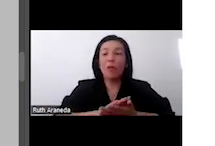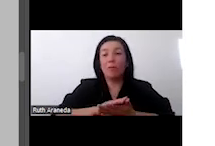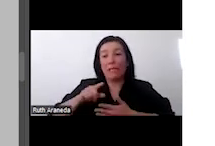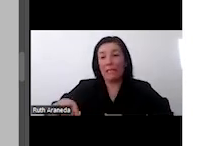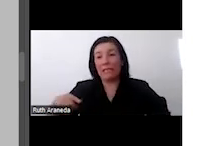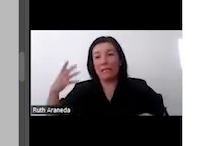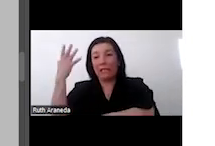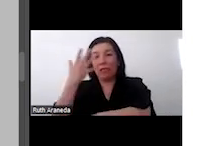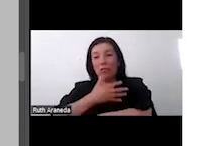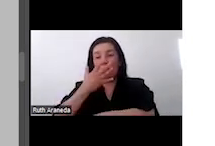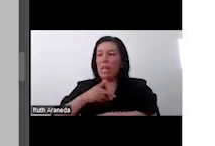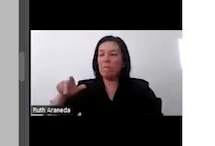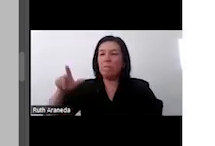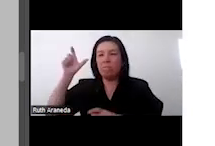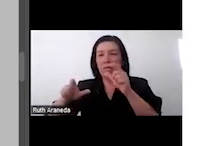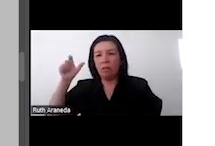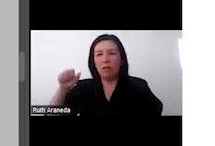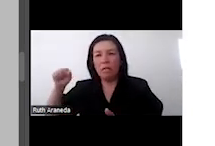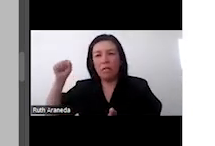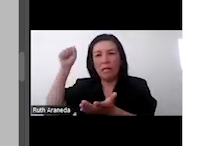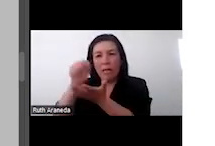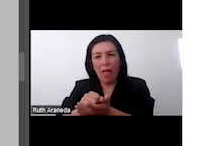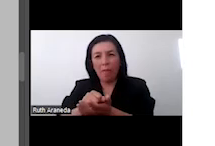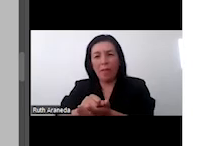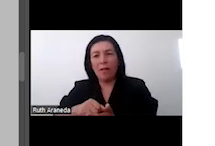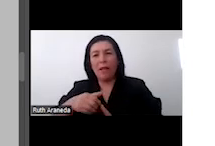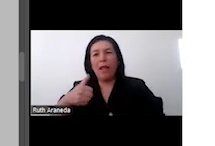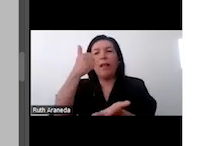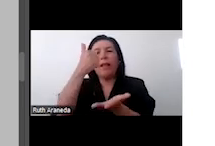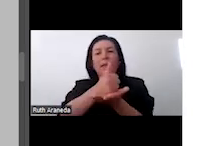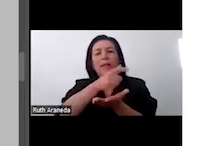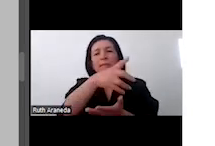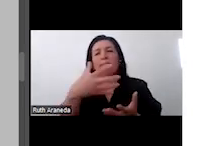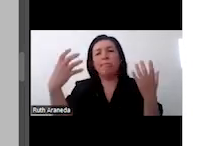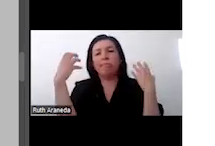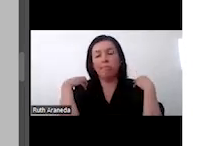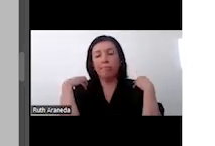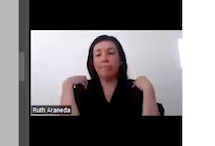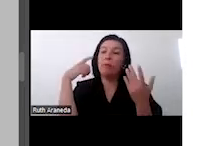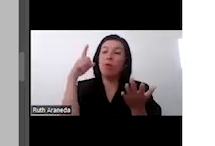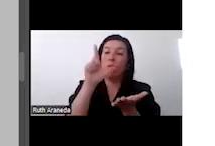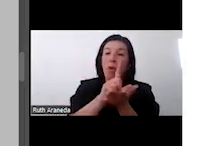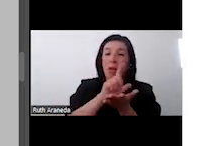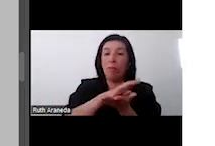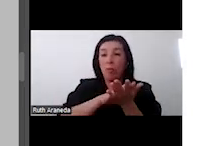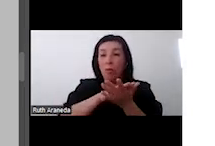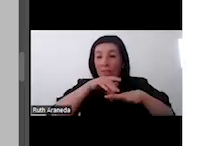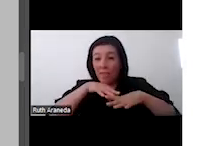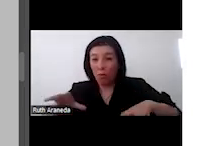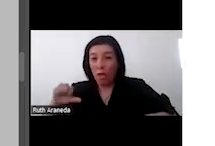que empiecen ya a exigirles a la alcaldía que empiecen a hacerse cargo también de los lugares como que el río